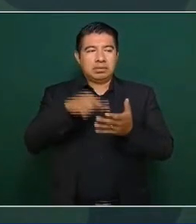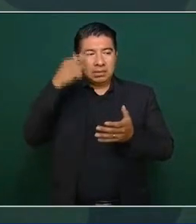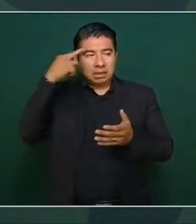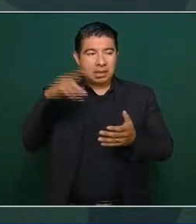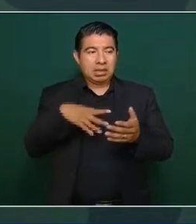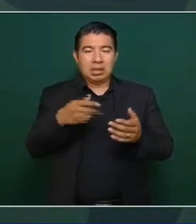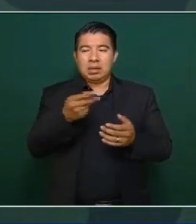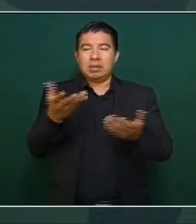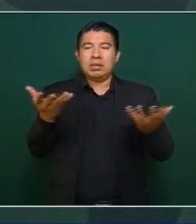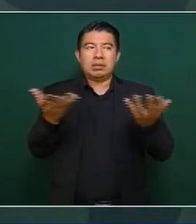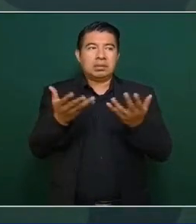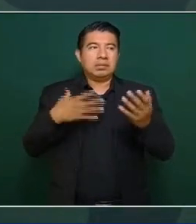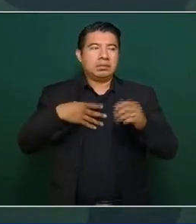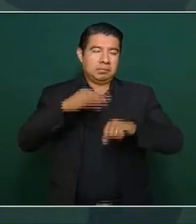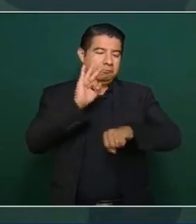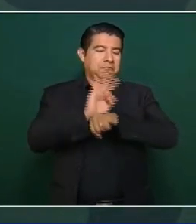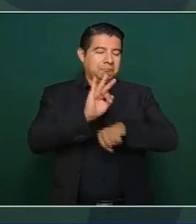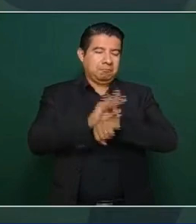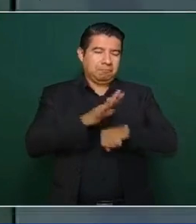habitante.